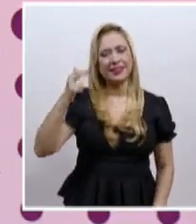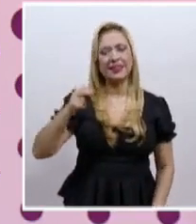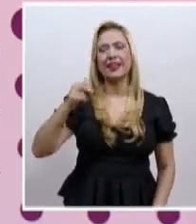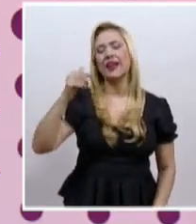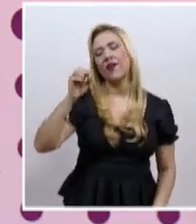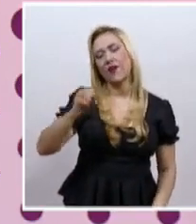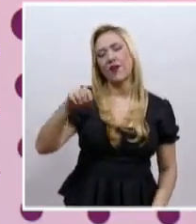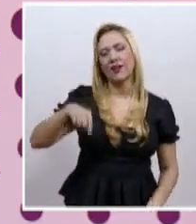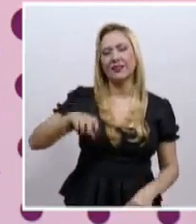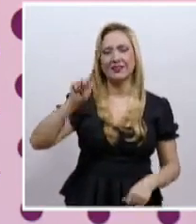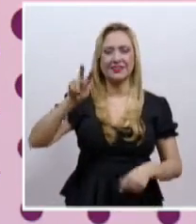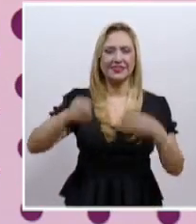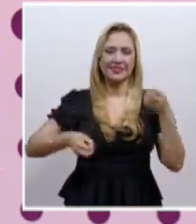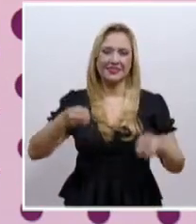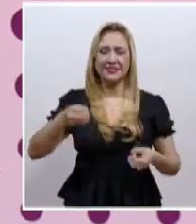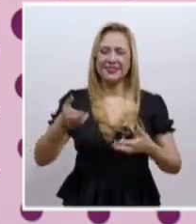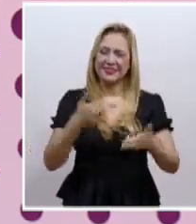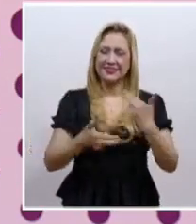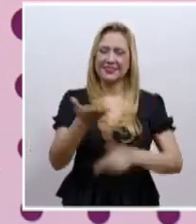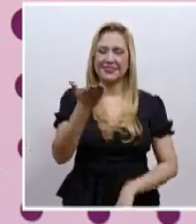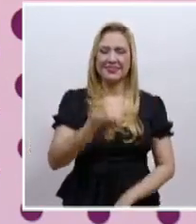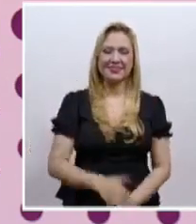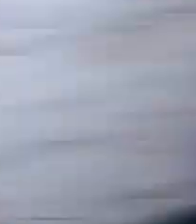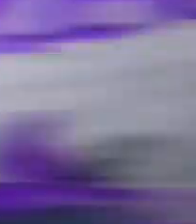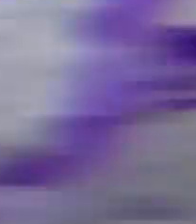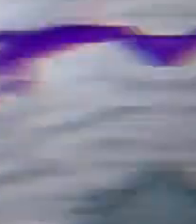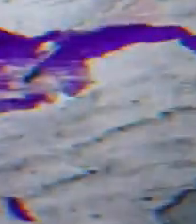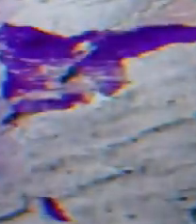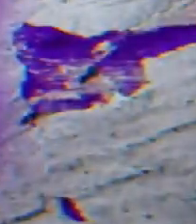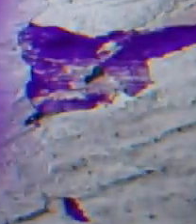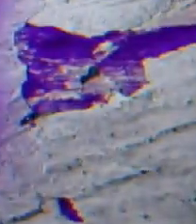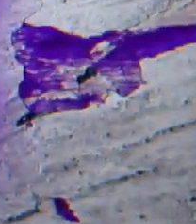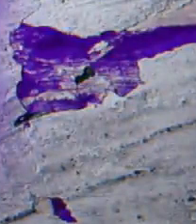cuenta de Twitter de Justicia TV. Ya regresamos.